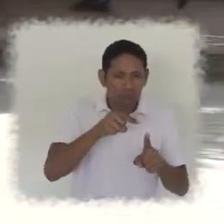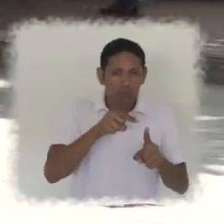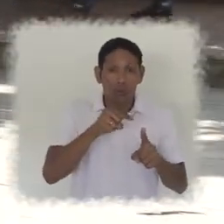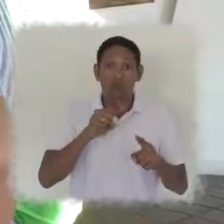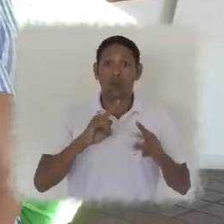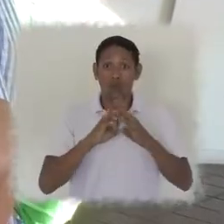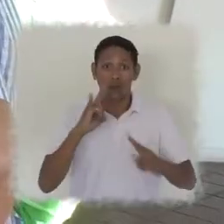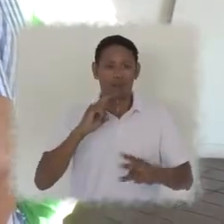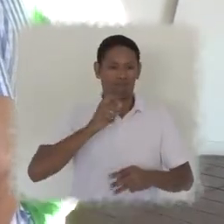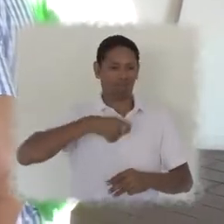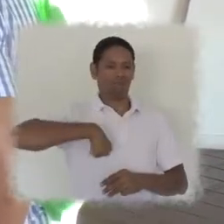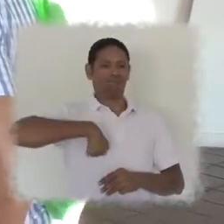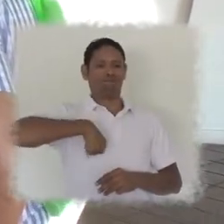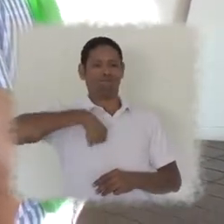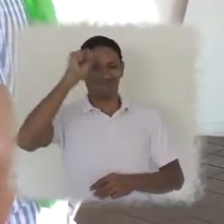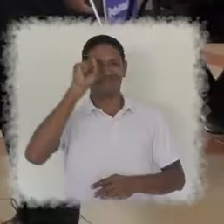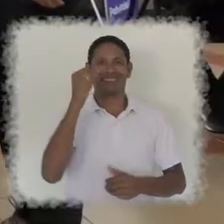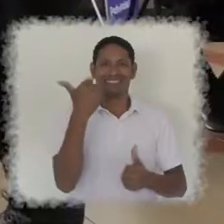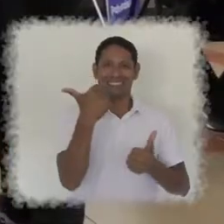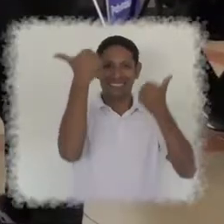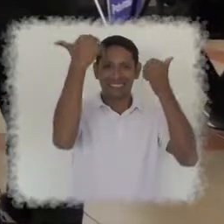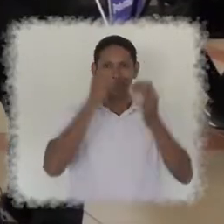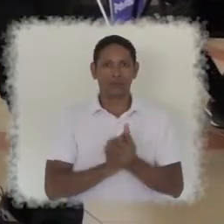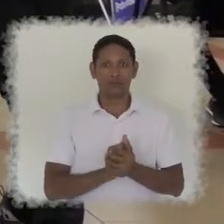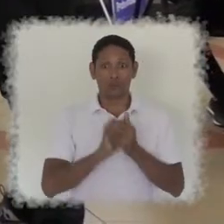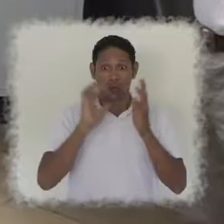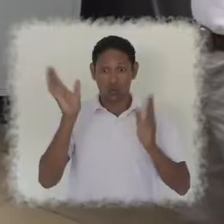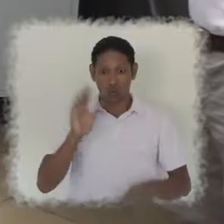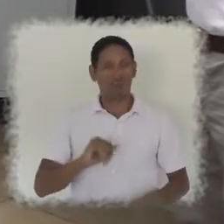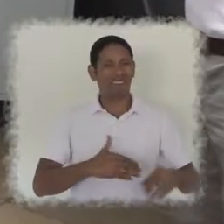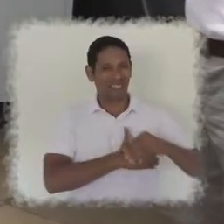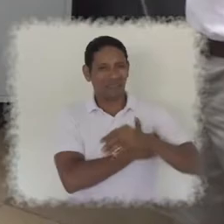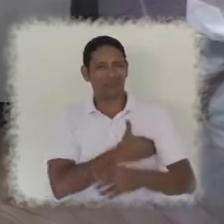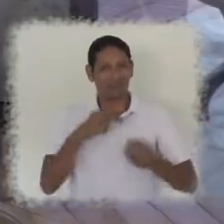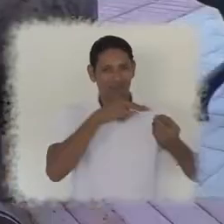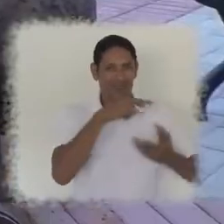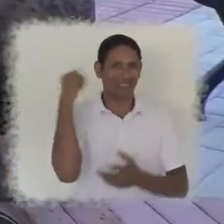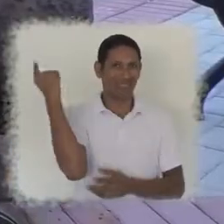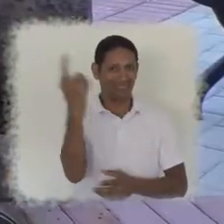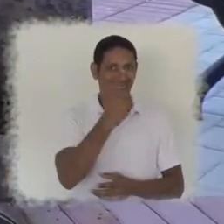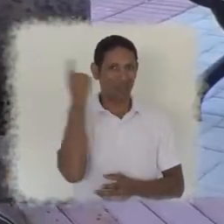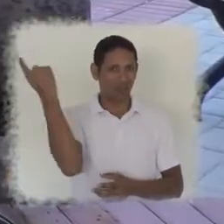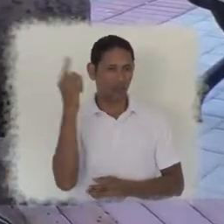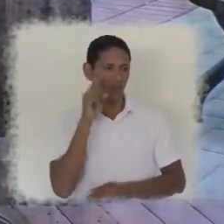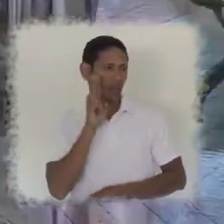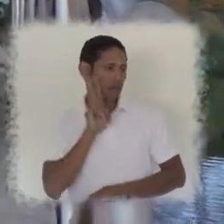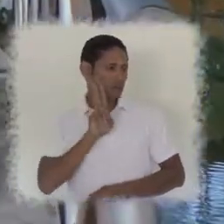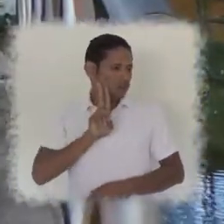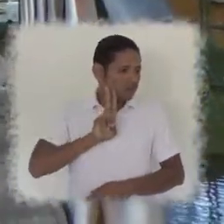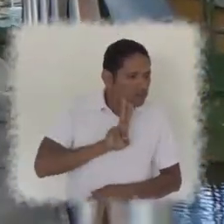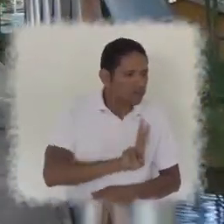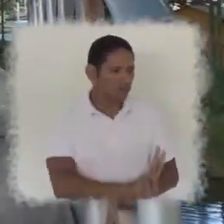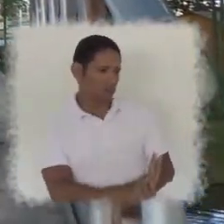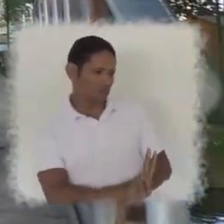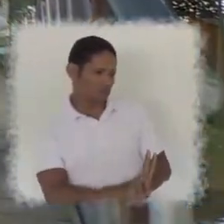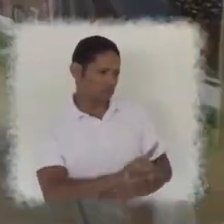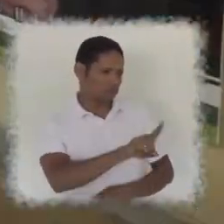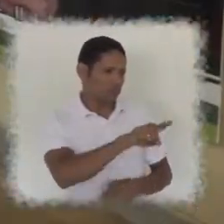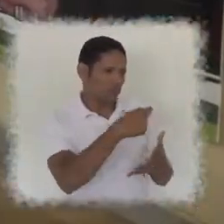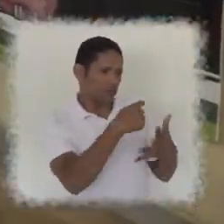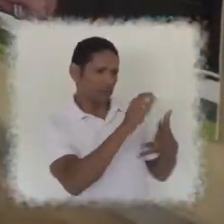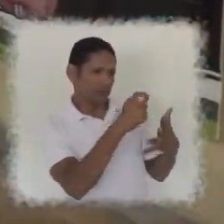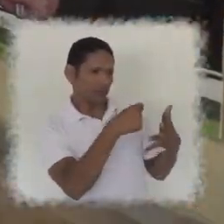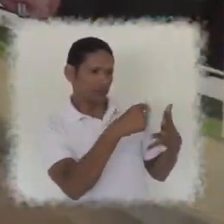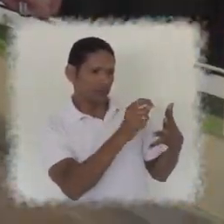Universidad del Magdalena culminó exitosamente la visita de pares académicos designados por el Ministerio de Educación Nacional con el fin de verificar el cumplimiento de